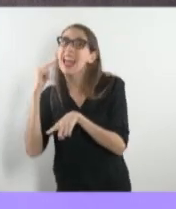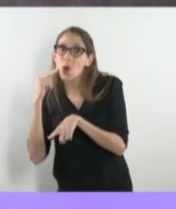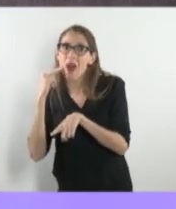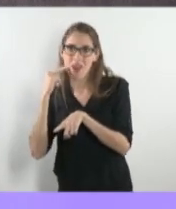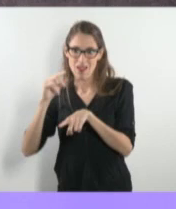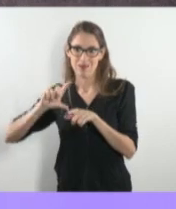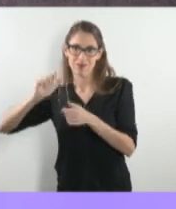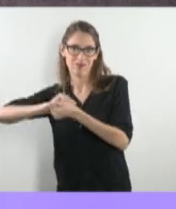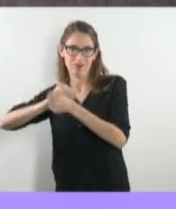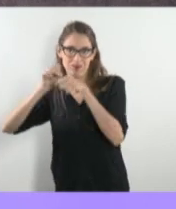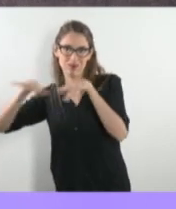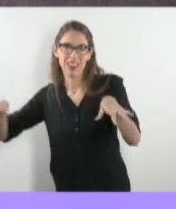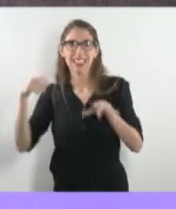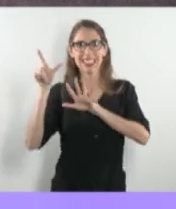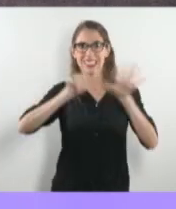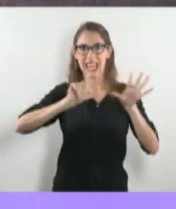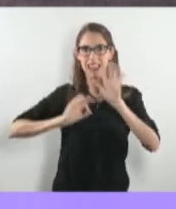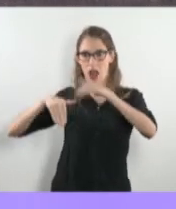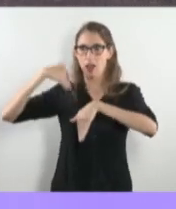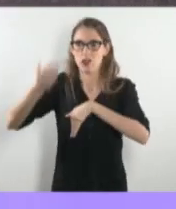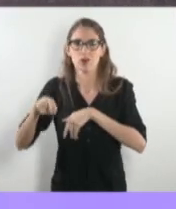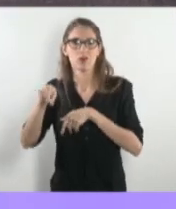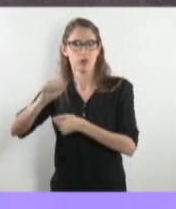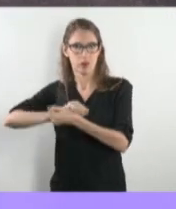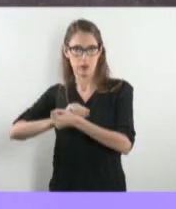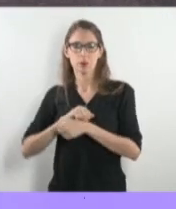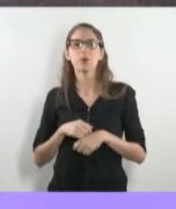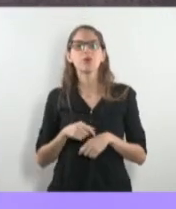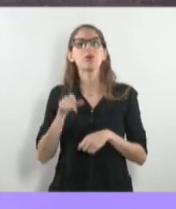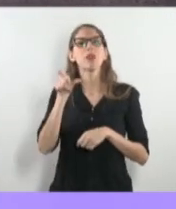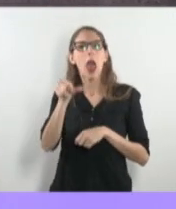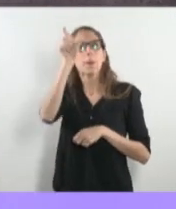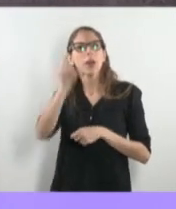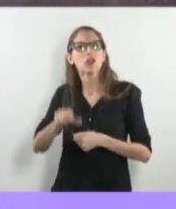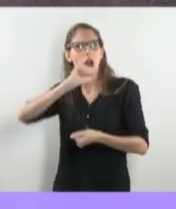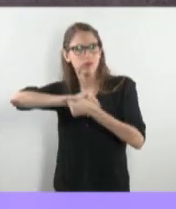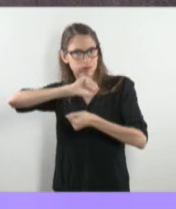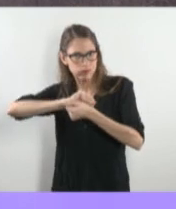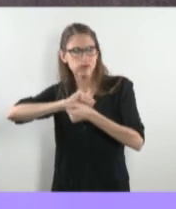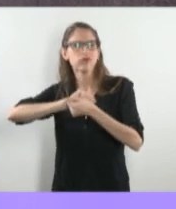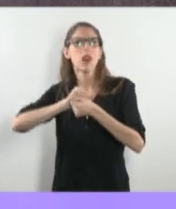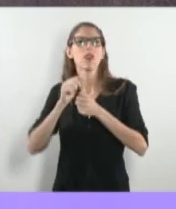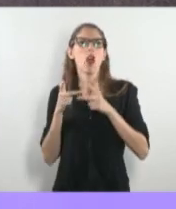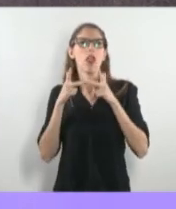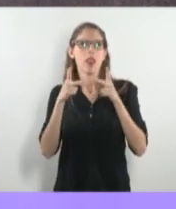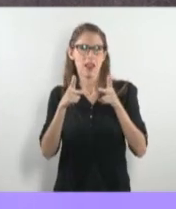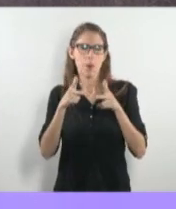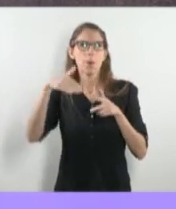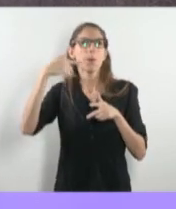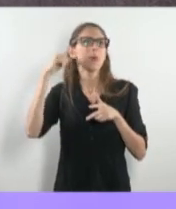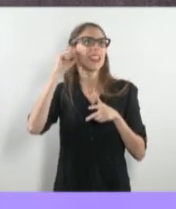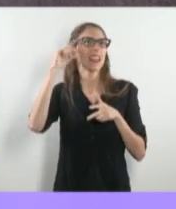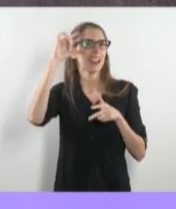después. Totalmente. Y acá el editor, en la carta prólogo al editor, Zoilo Míguez